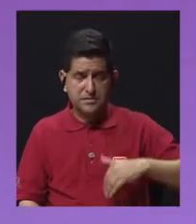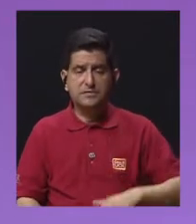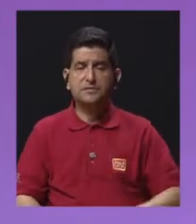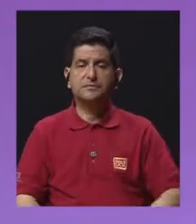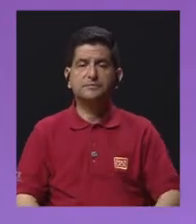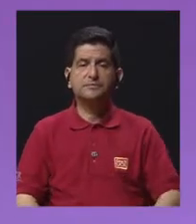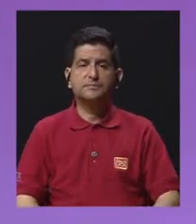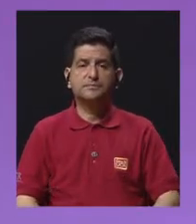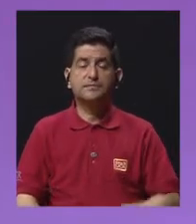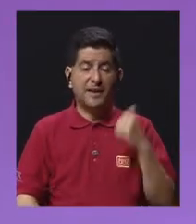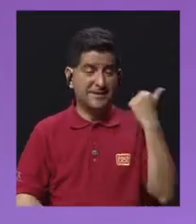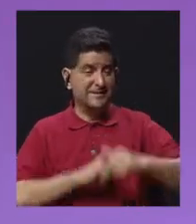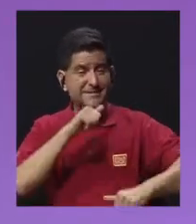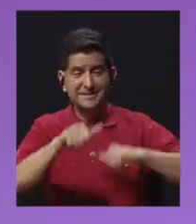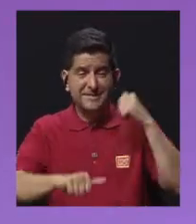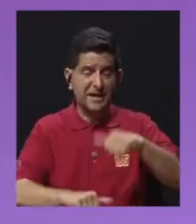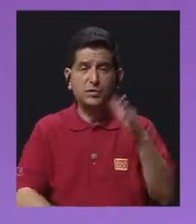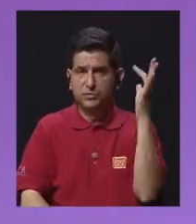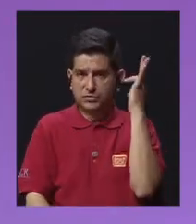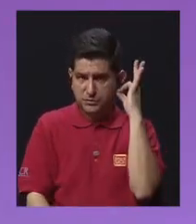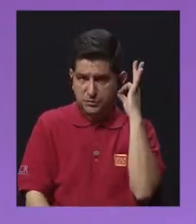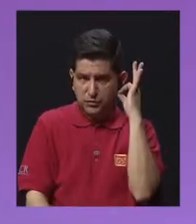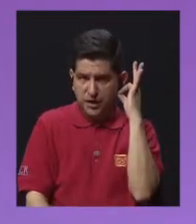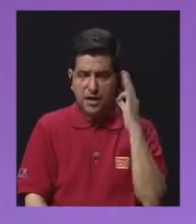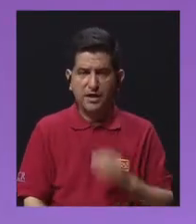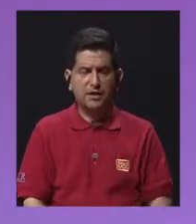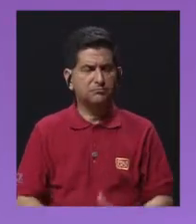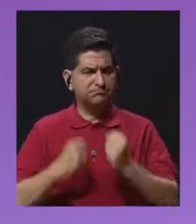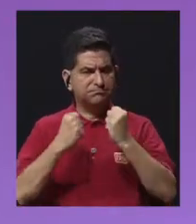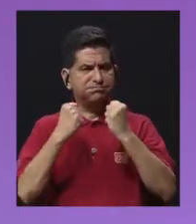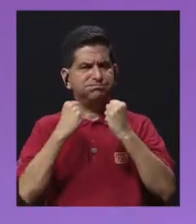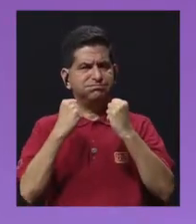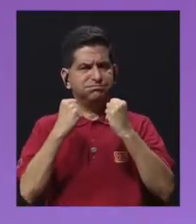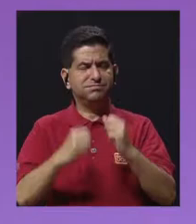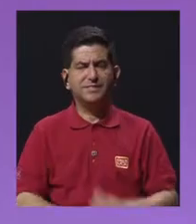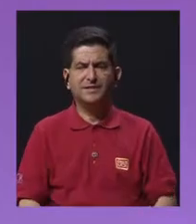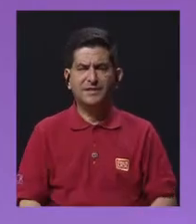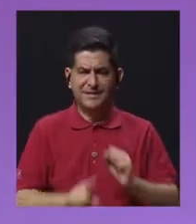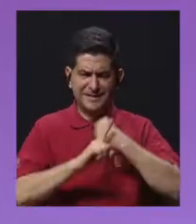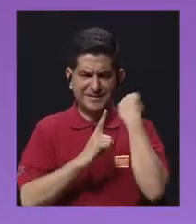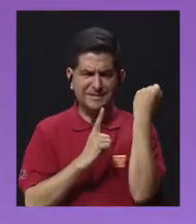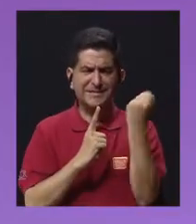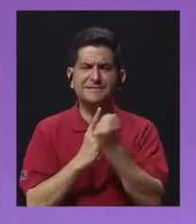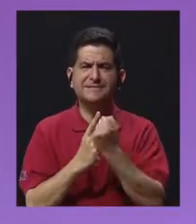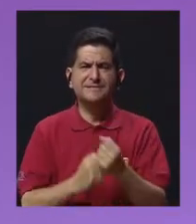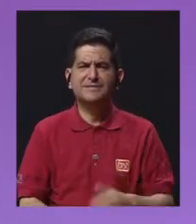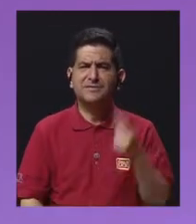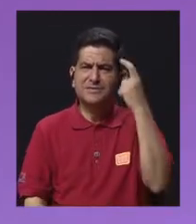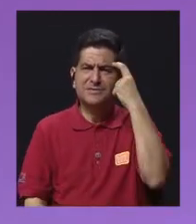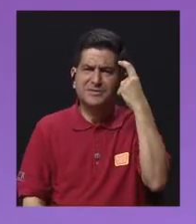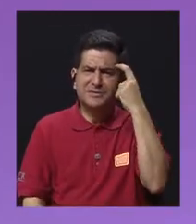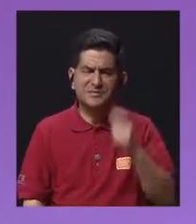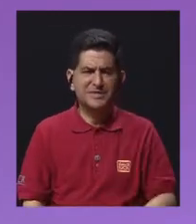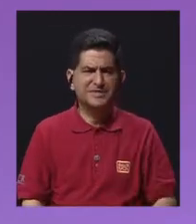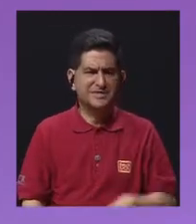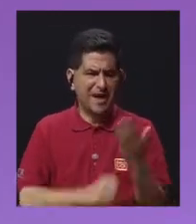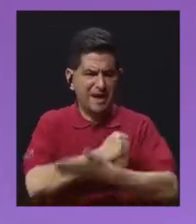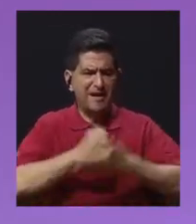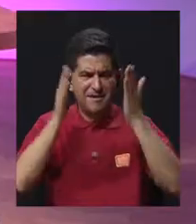incluimos mujeres y hombres. La lucha de las mujeres es muy fuerte entre medio